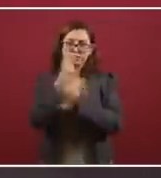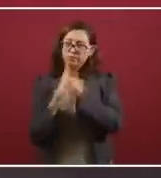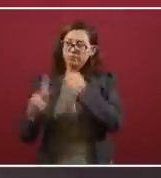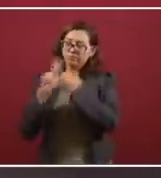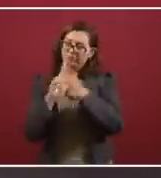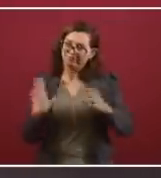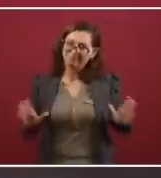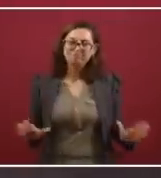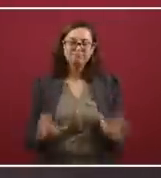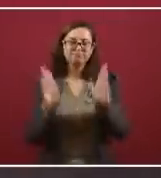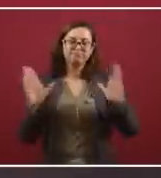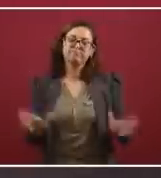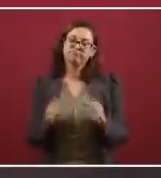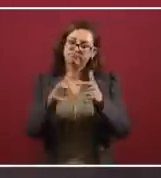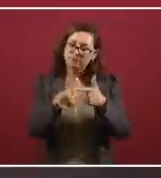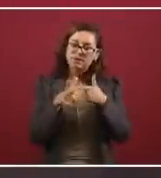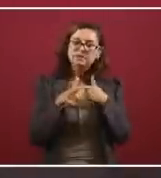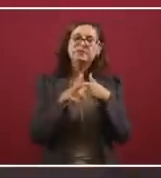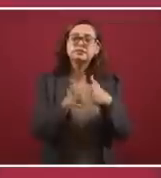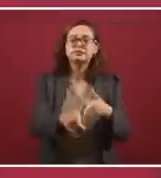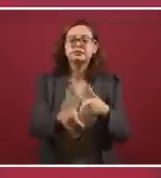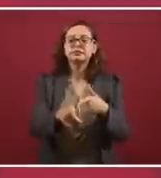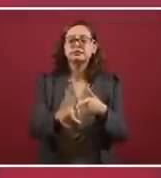esto está